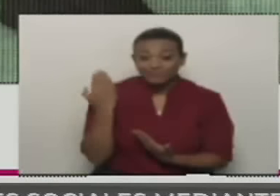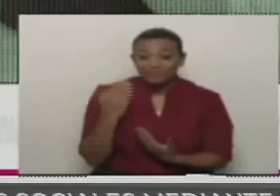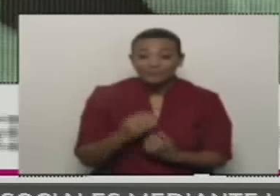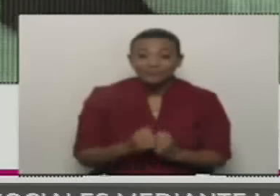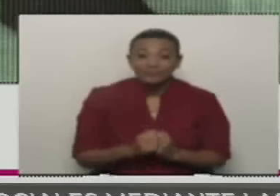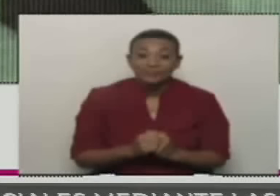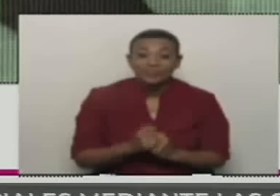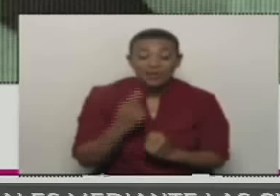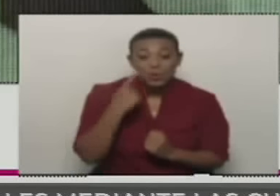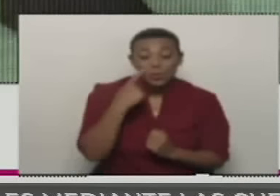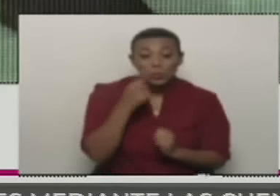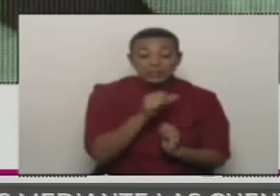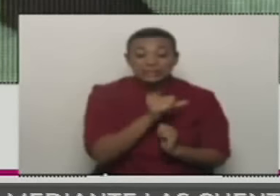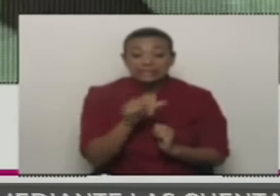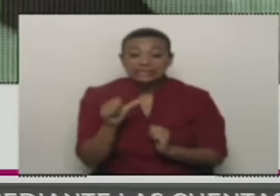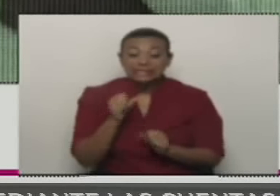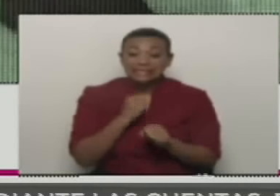periplo de trabajo.